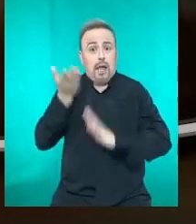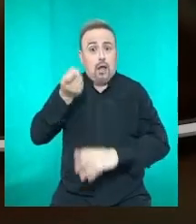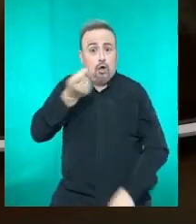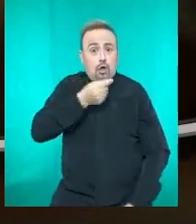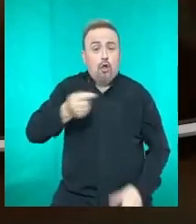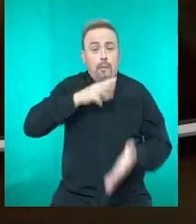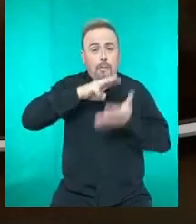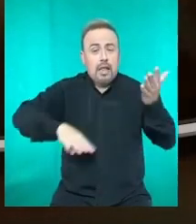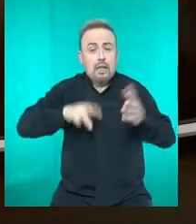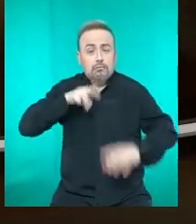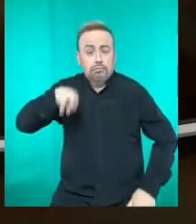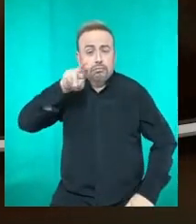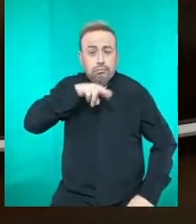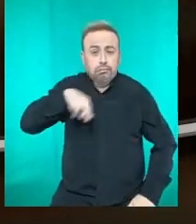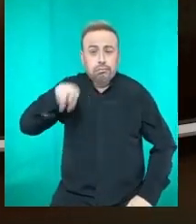materiales reciclados?